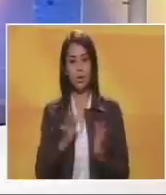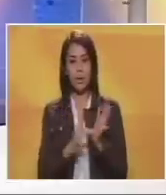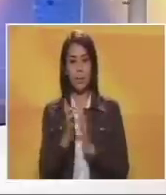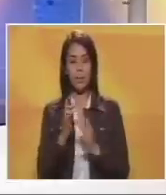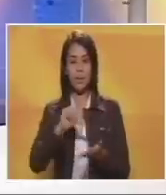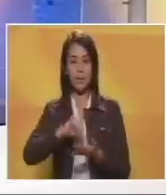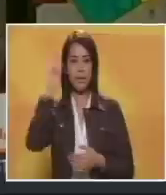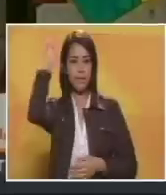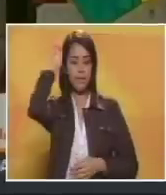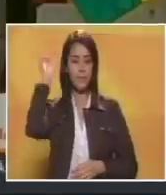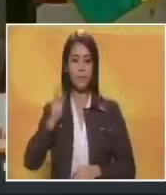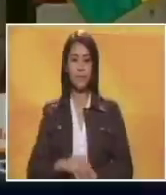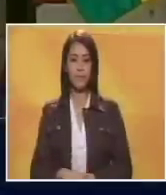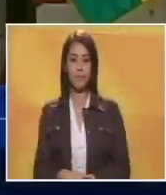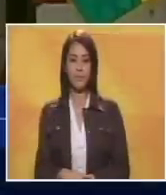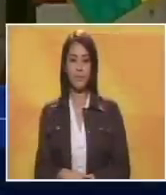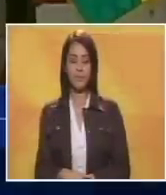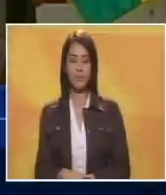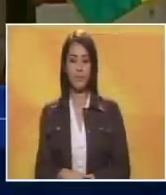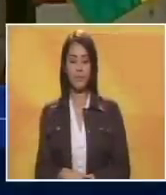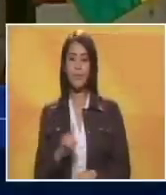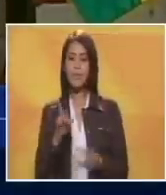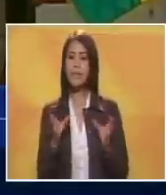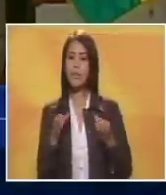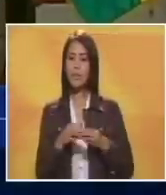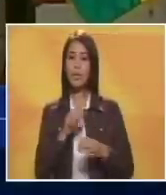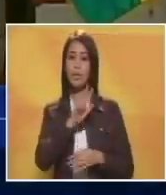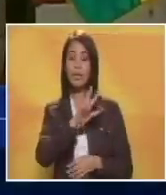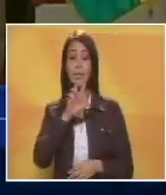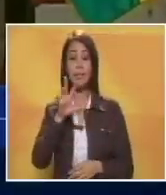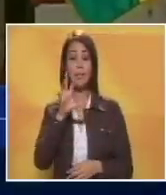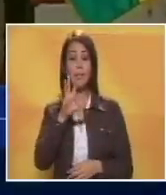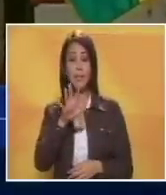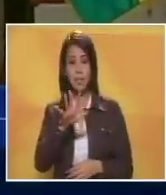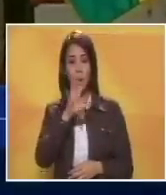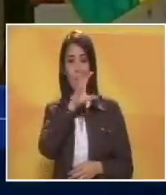Perú. Esta cumbre era de 35 países.